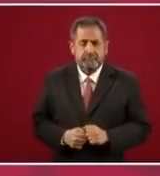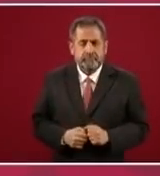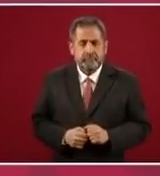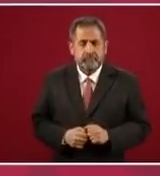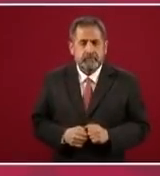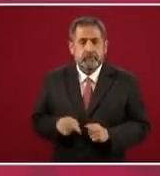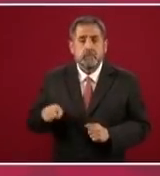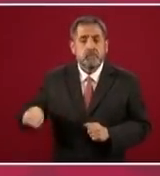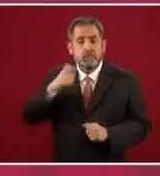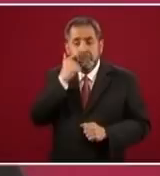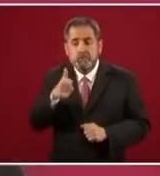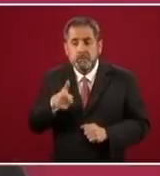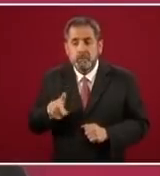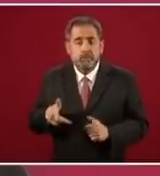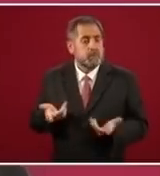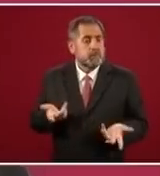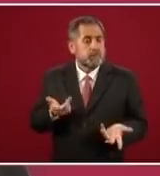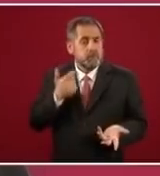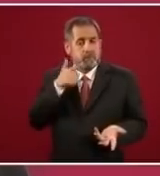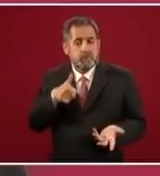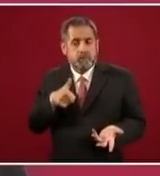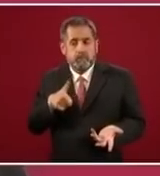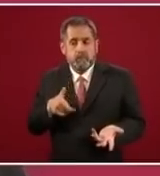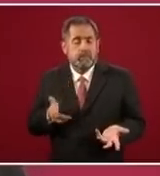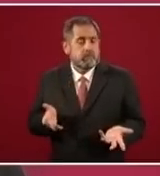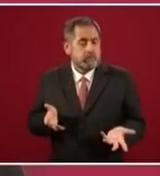No quisieron,